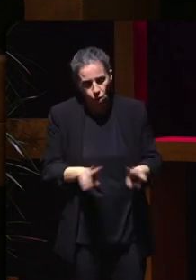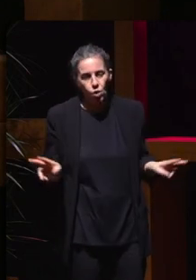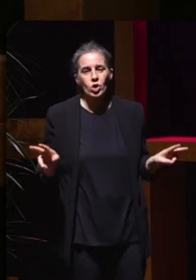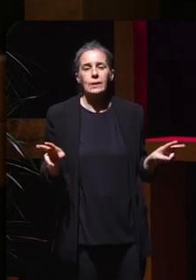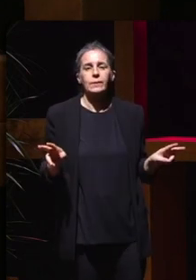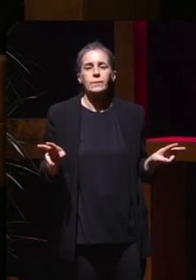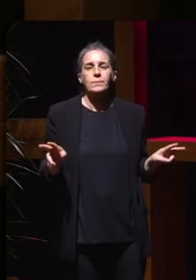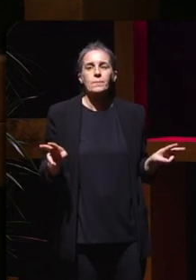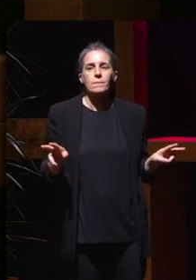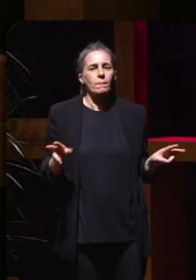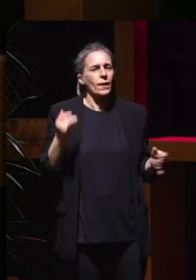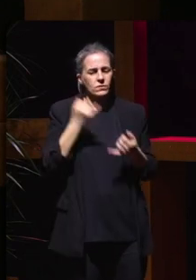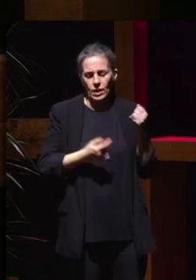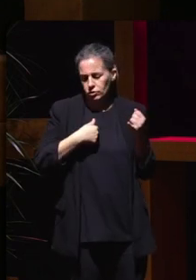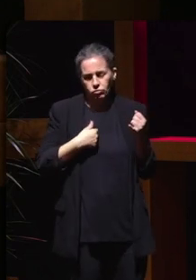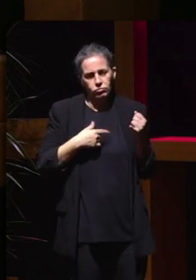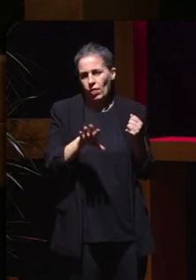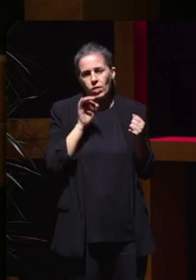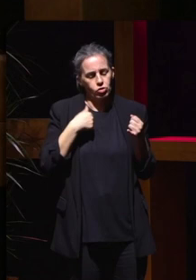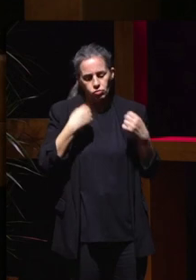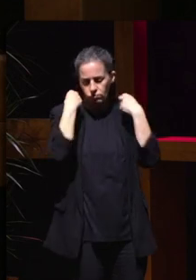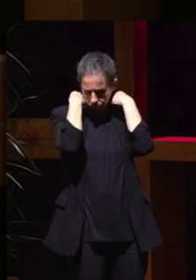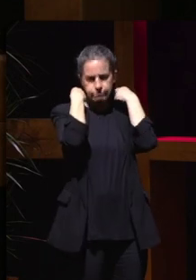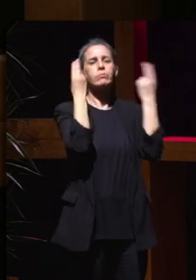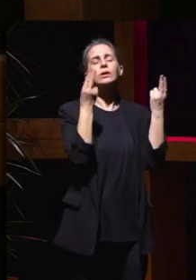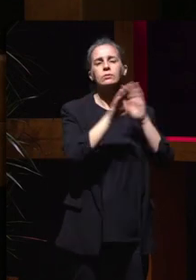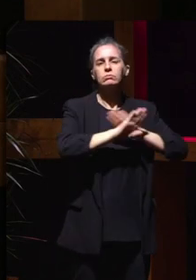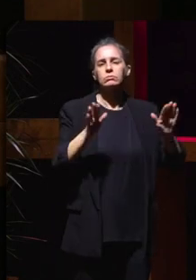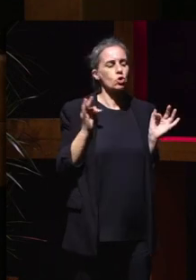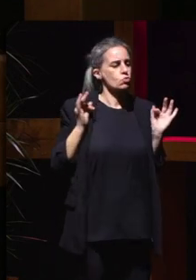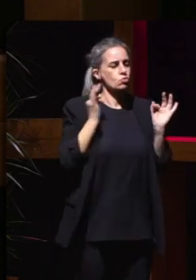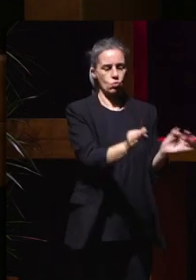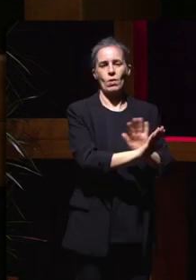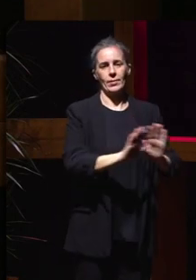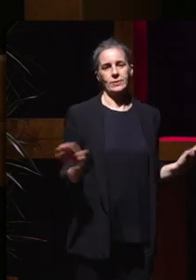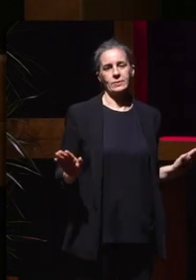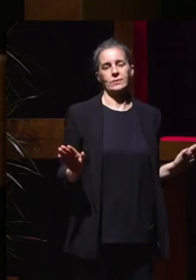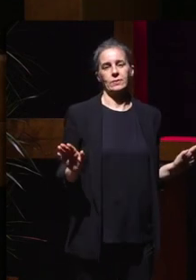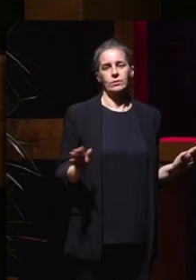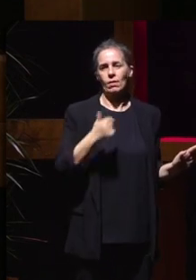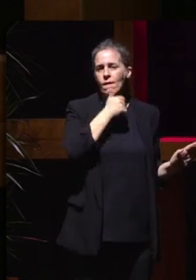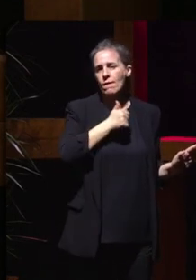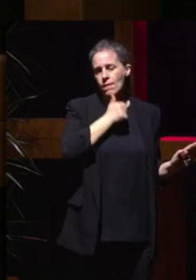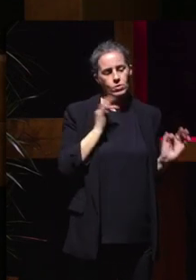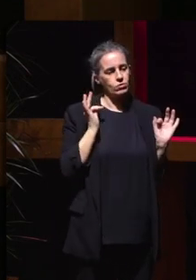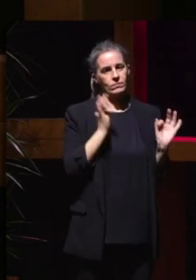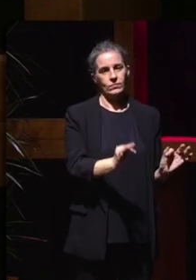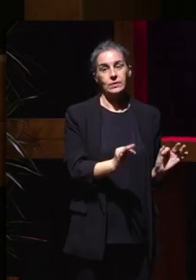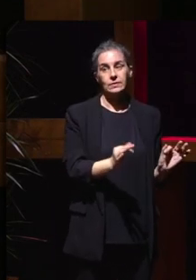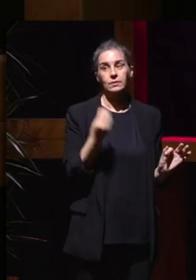día no que por fin decidí que no me calaba más y un día lembraré y no siempre ese día